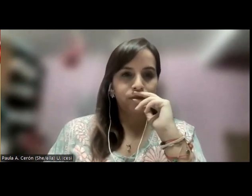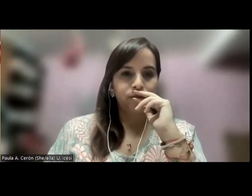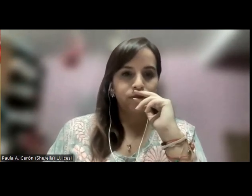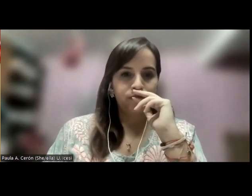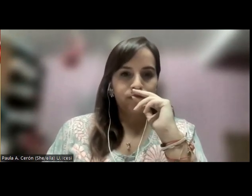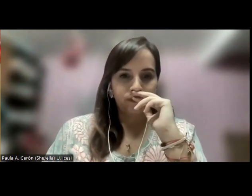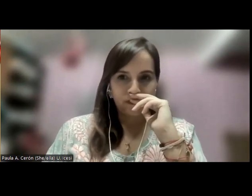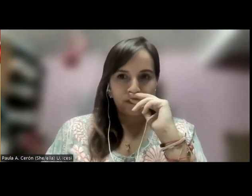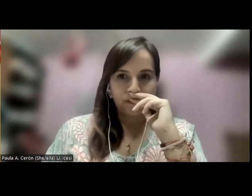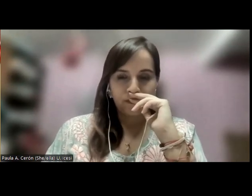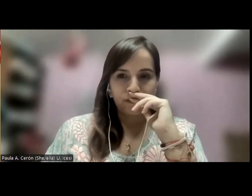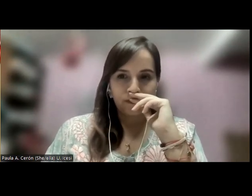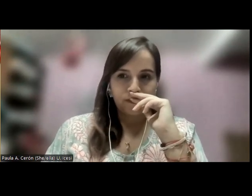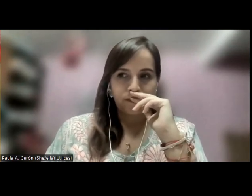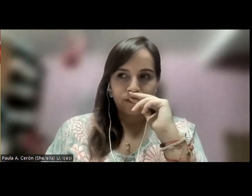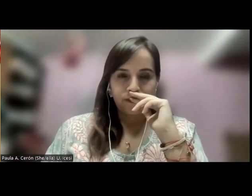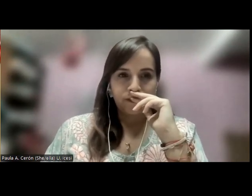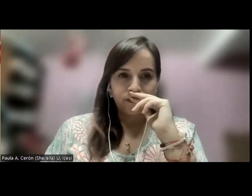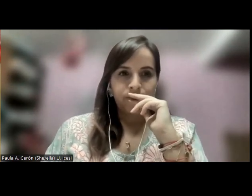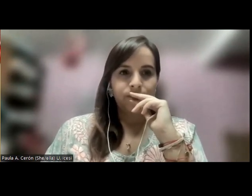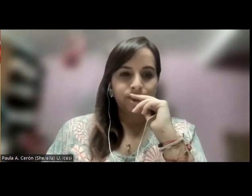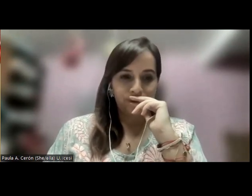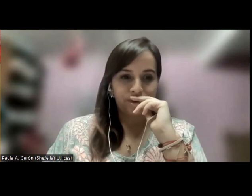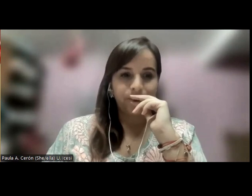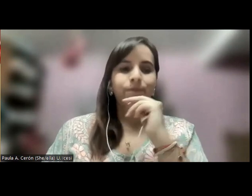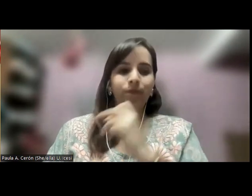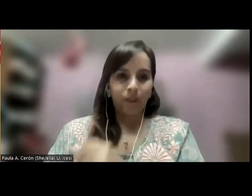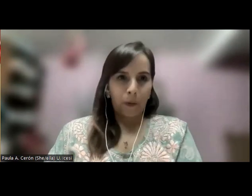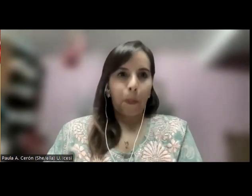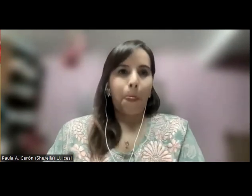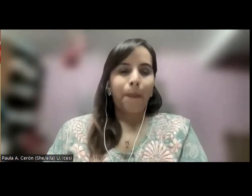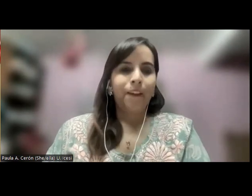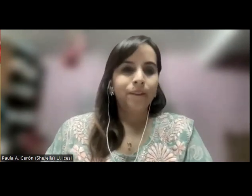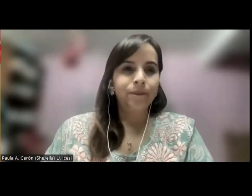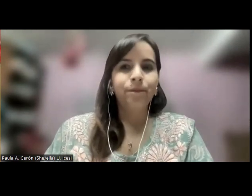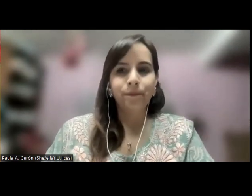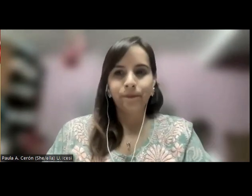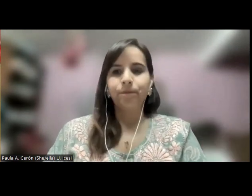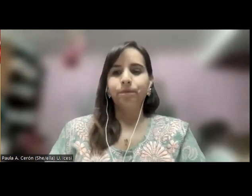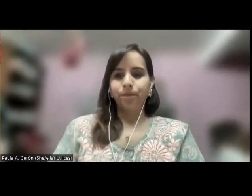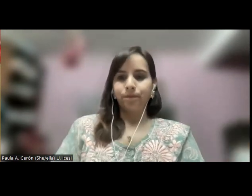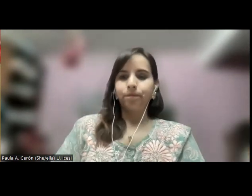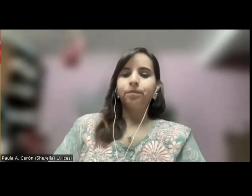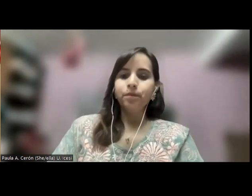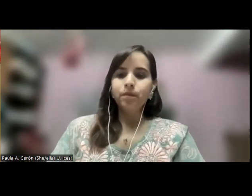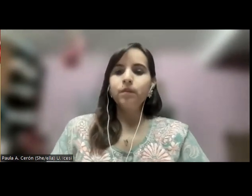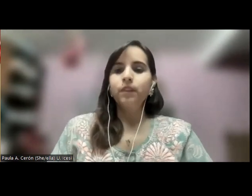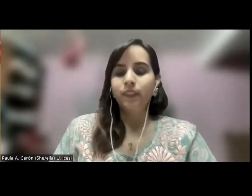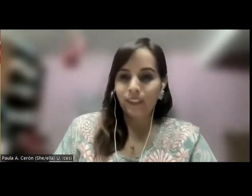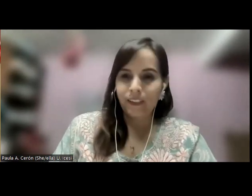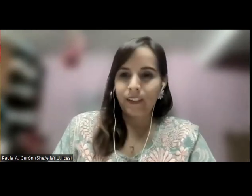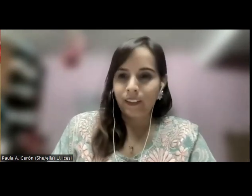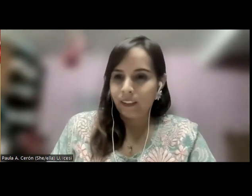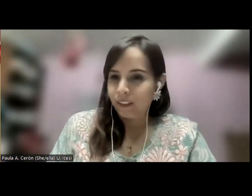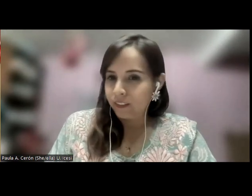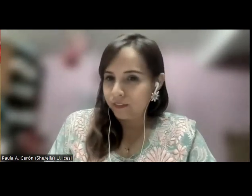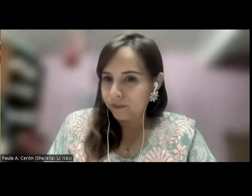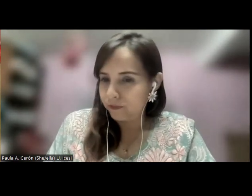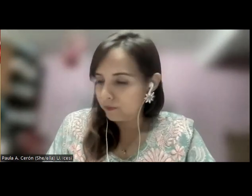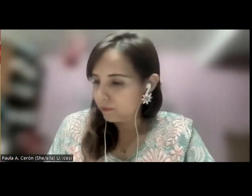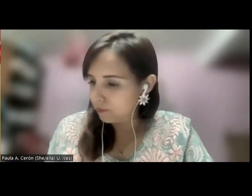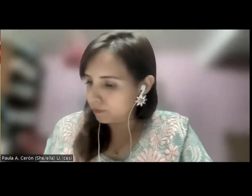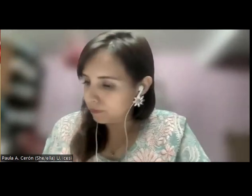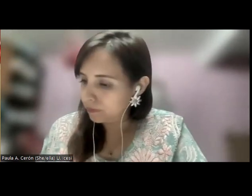aquí las comunidades negras nos dan un ejemplo fundamental a nosotros y